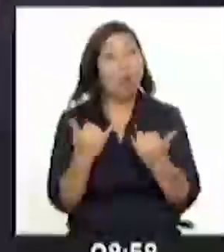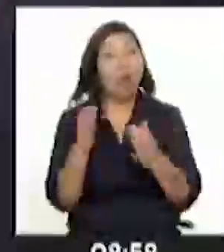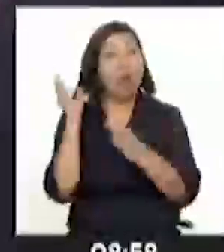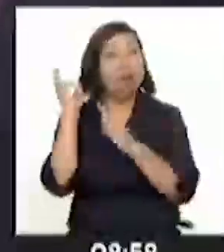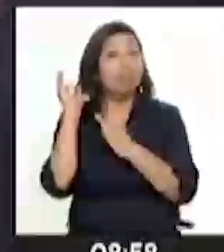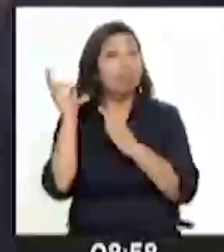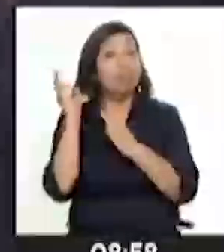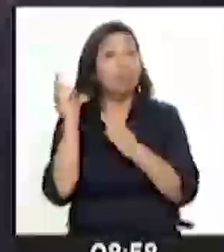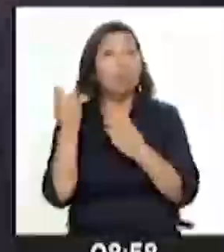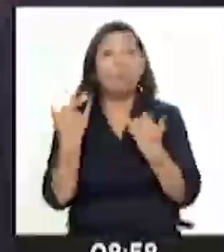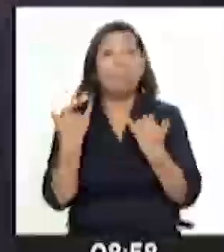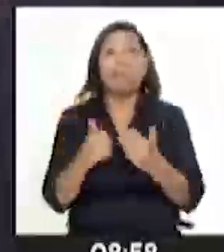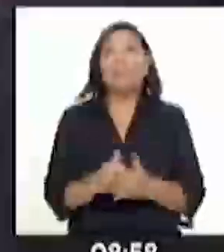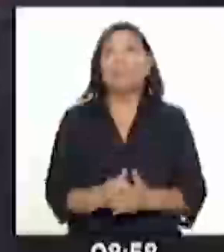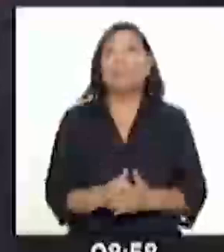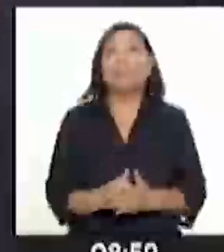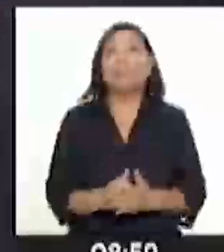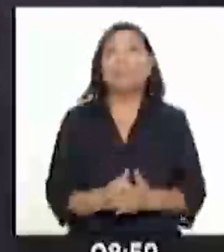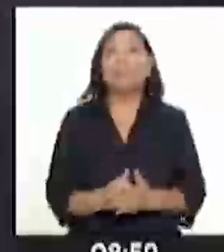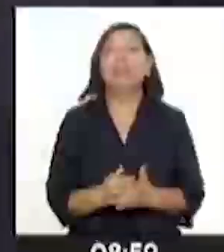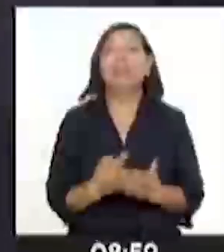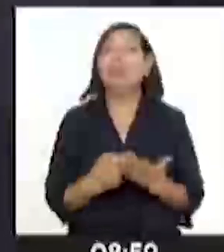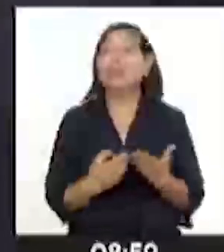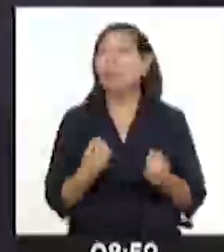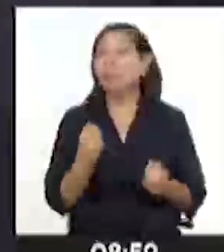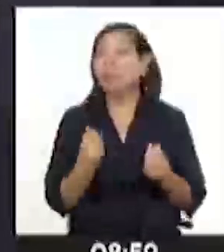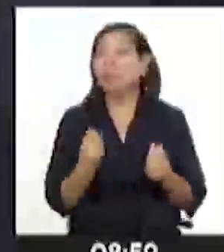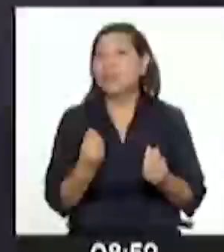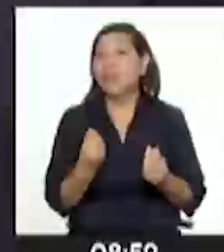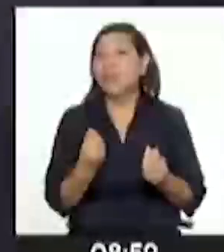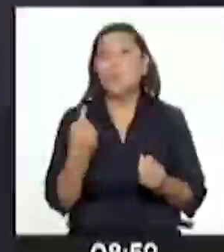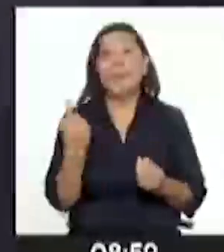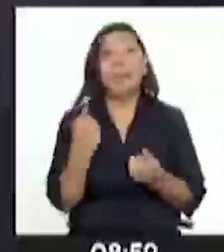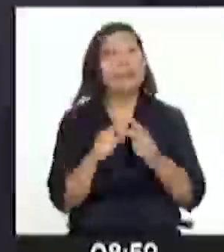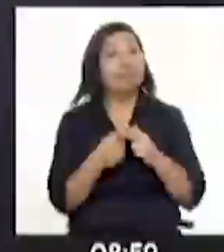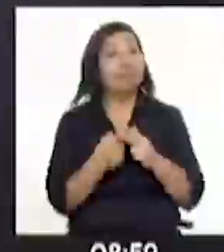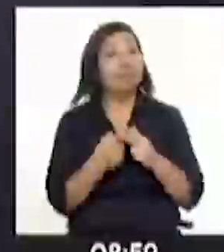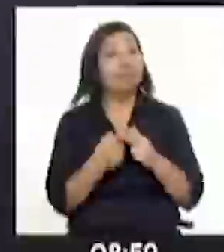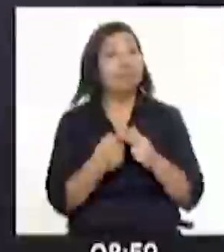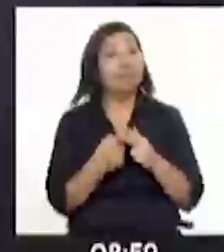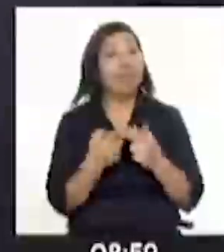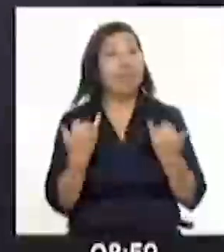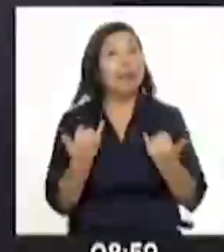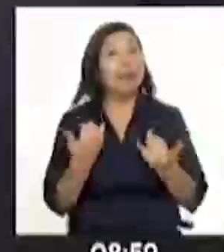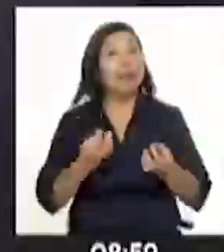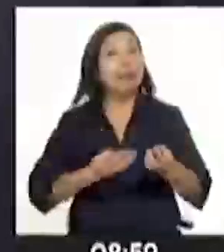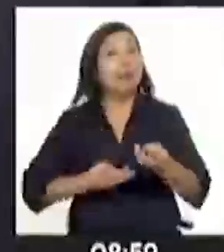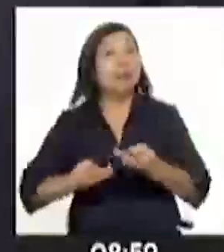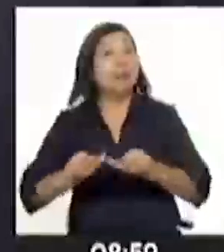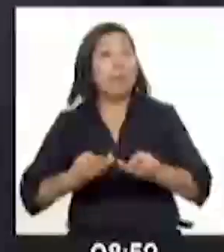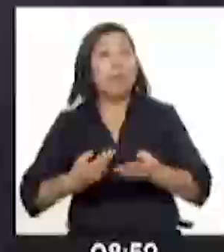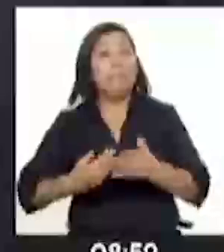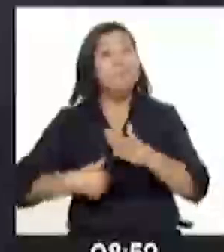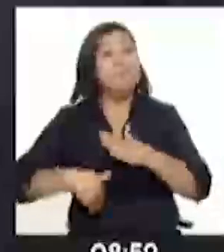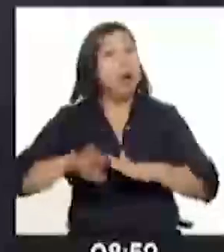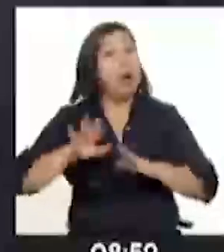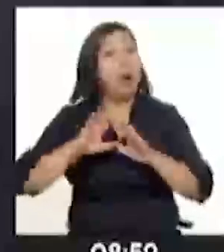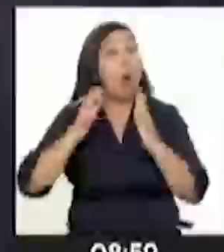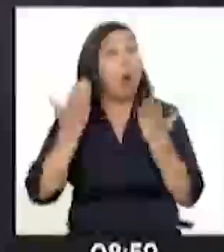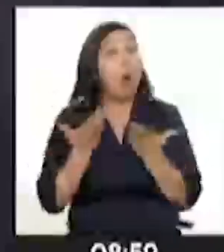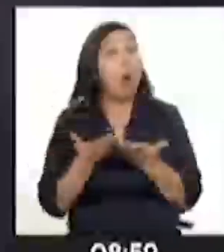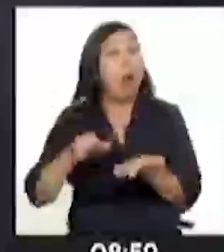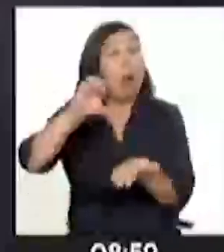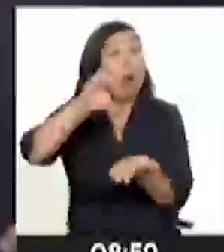este campanazo, ¿no? Que es, como decíamos, la señal del inicio de la jornada de este mercado bursátil, el más grande del